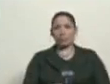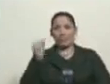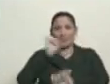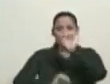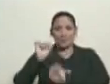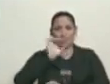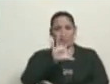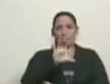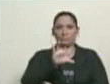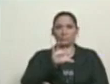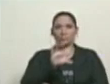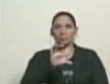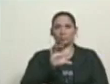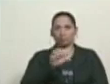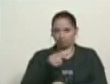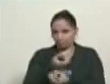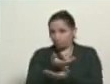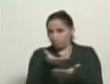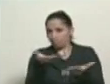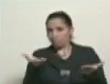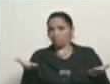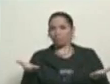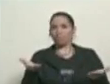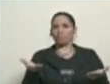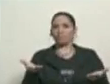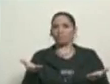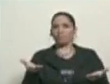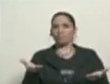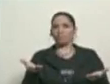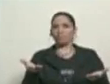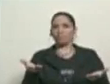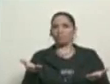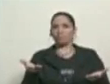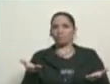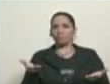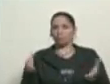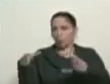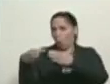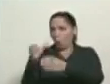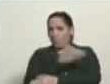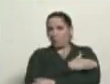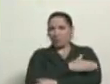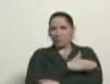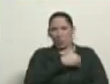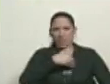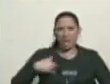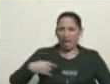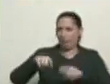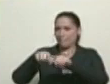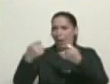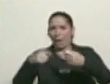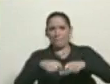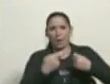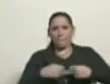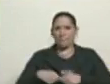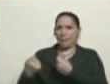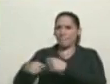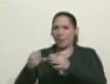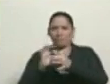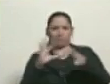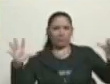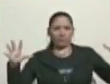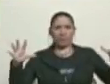de la patria. Son ustedes los que andan tratando de dividir, de